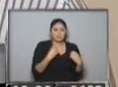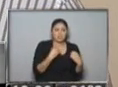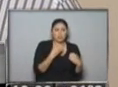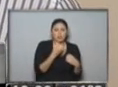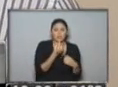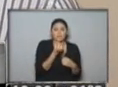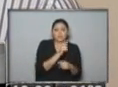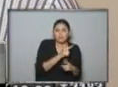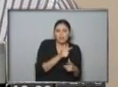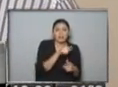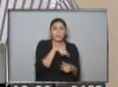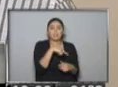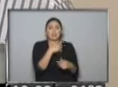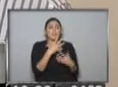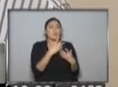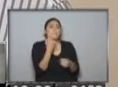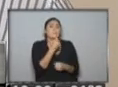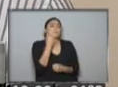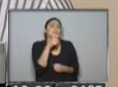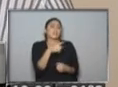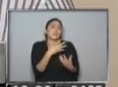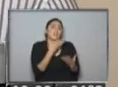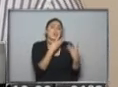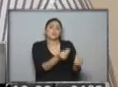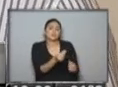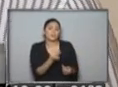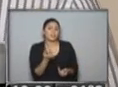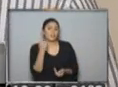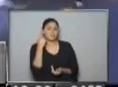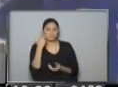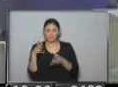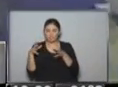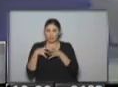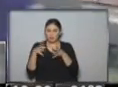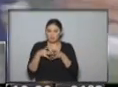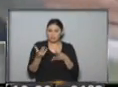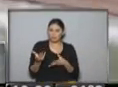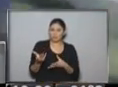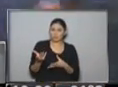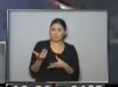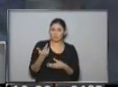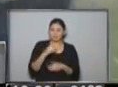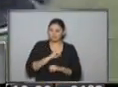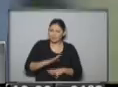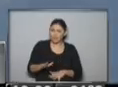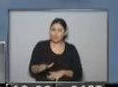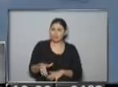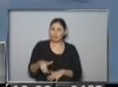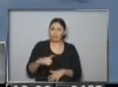absolutamente reprochable, cobarde, una actitud muy cobarde de este grupo que evidentemente